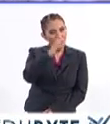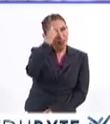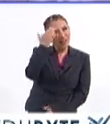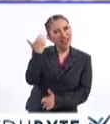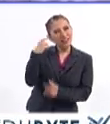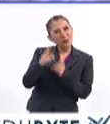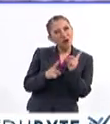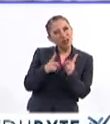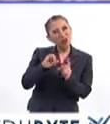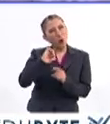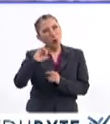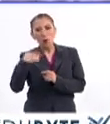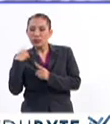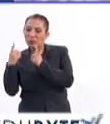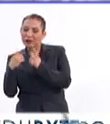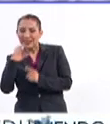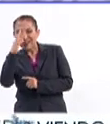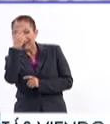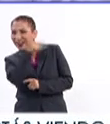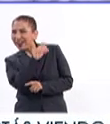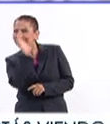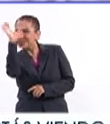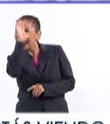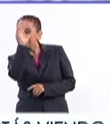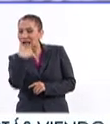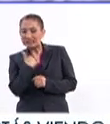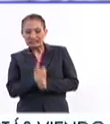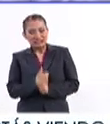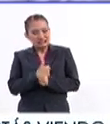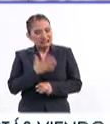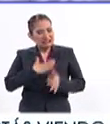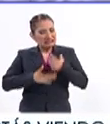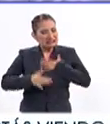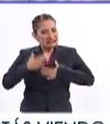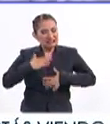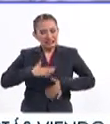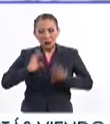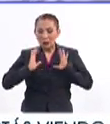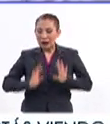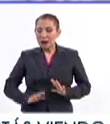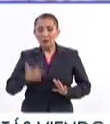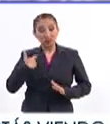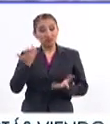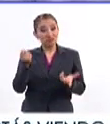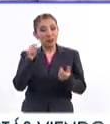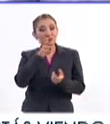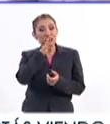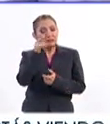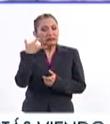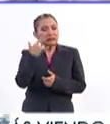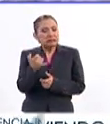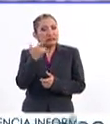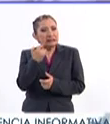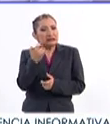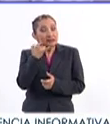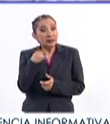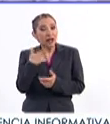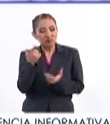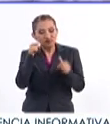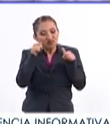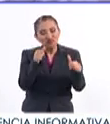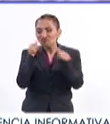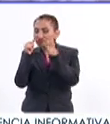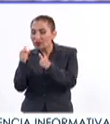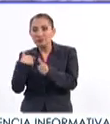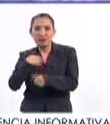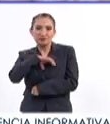a la otra, ¿no? El que pues el dolor físico, el cansancio físico, pues es resultado de un esfuerzo que es dedicado